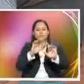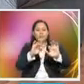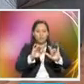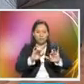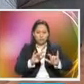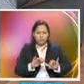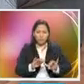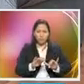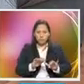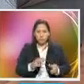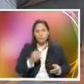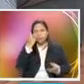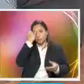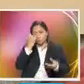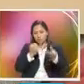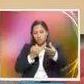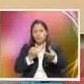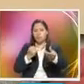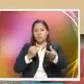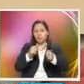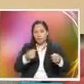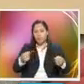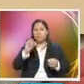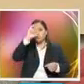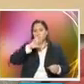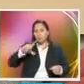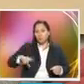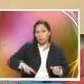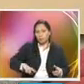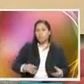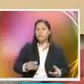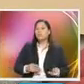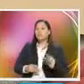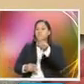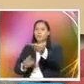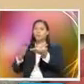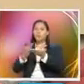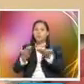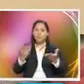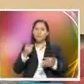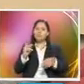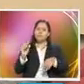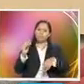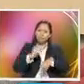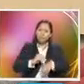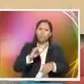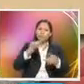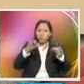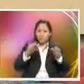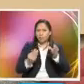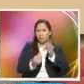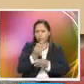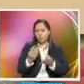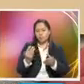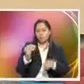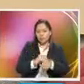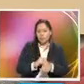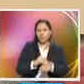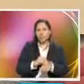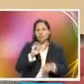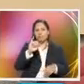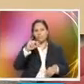propuesta de constitución que va a presentar el jefe de gobierno a esta Asamblea Constituyente, pero se pueden seguir abriendo canales a través del Instituto Electoral del